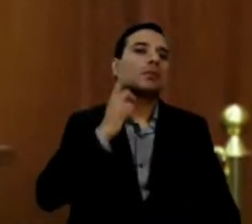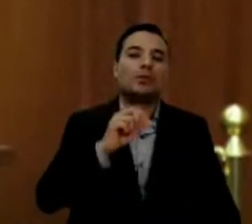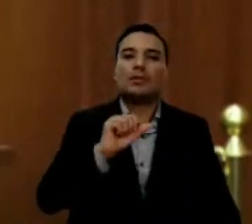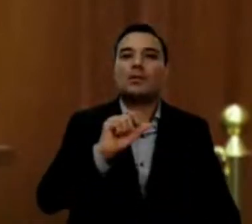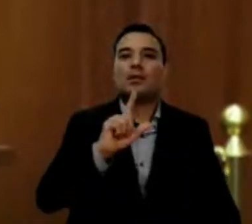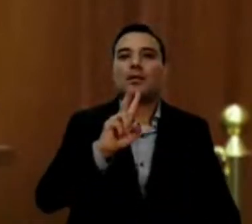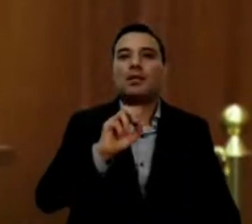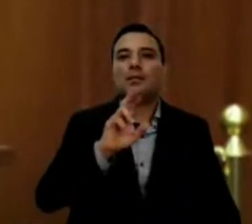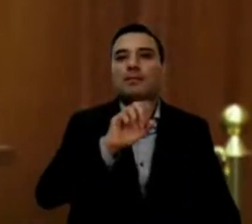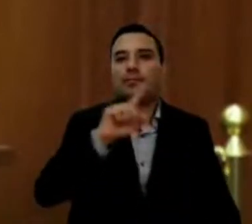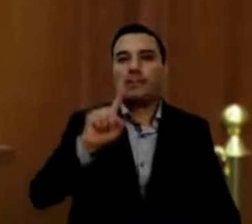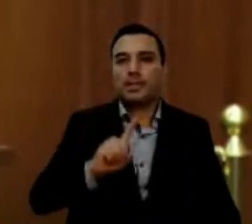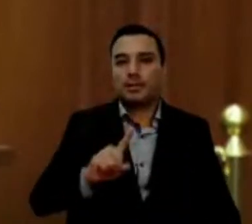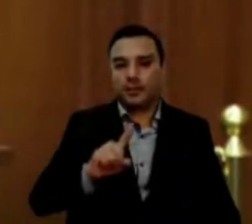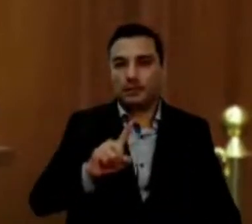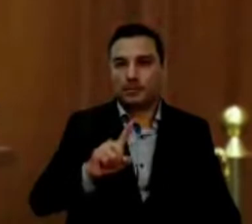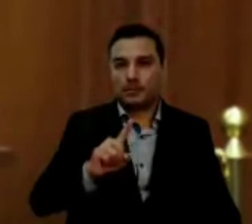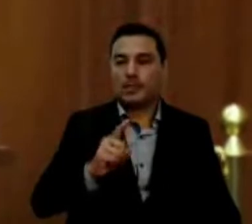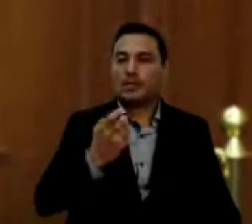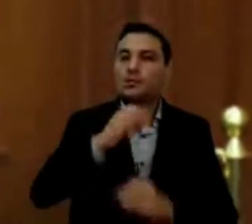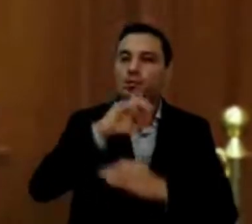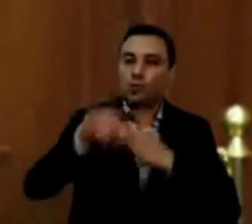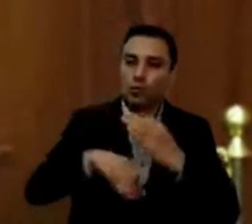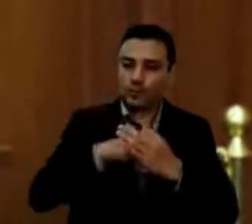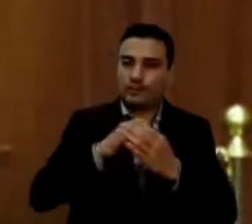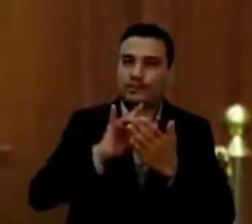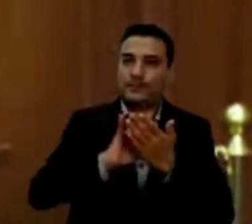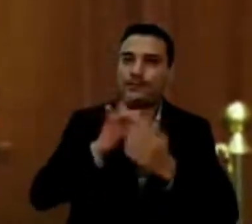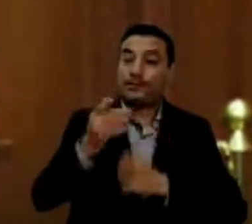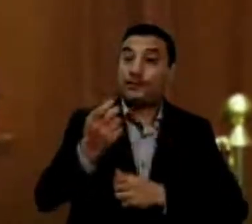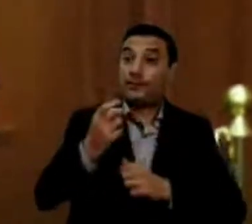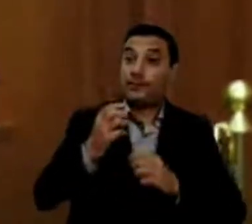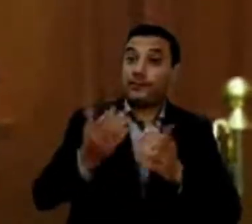Jasso. Es cuanto, presidenta. Muchas gracias. Se registra la iniciativa y se remite a la Comisión